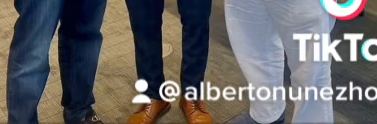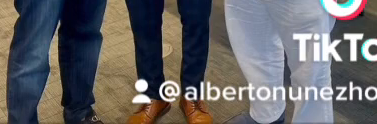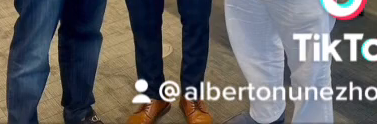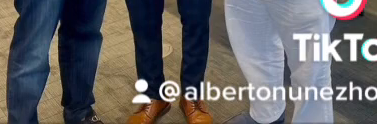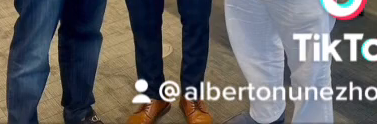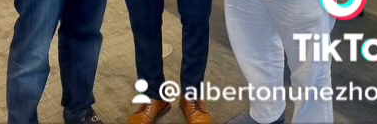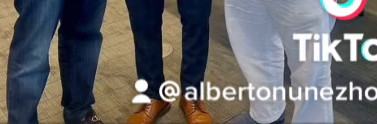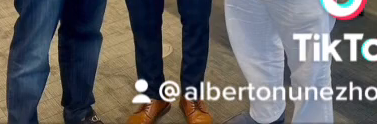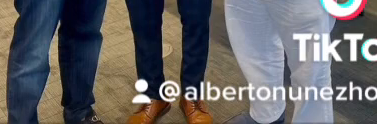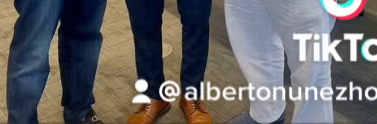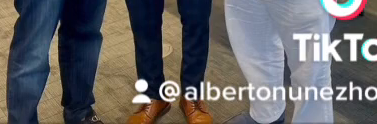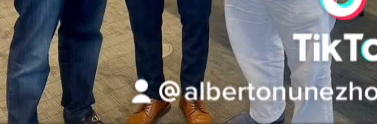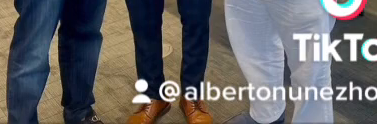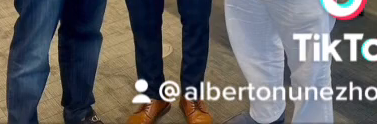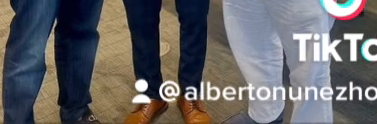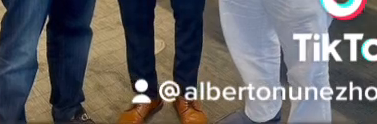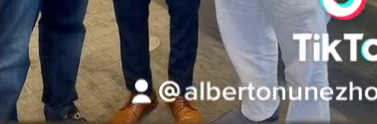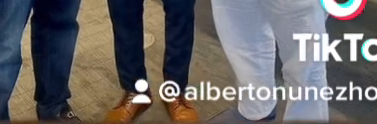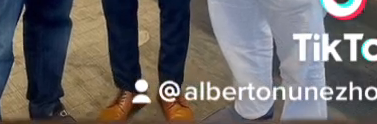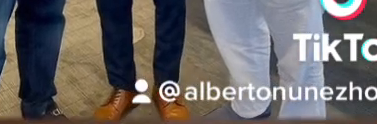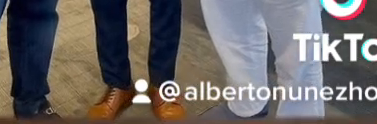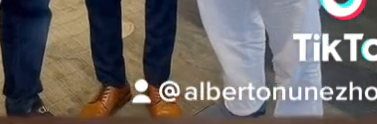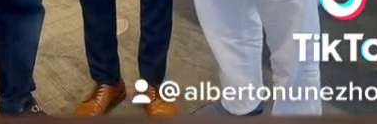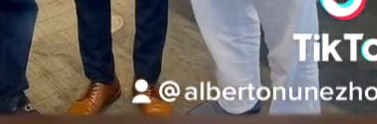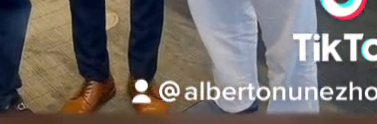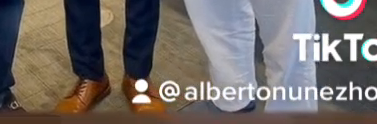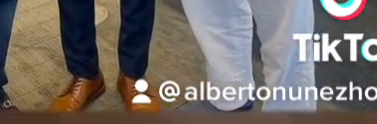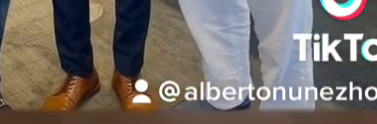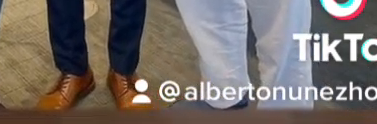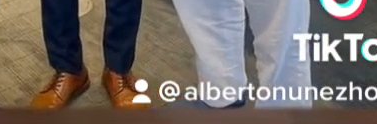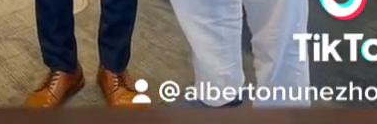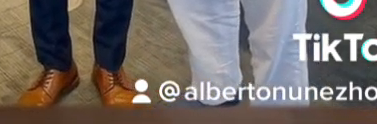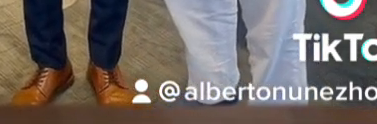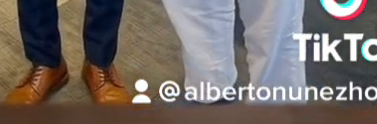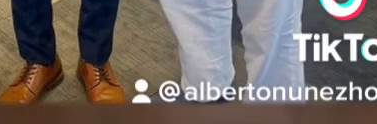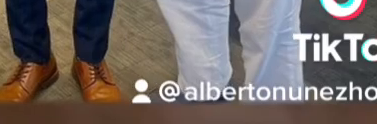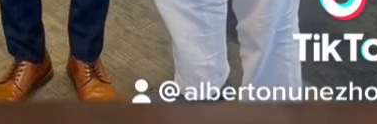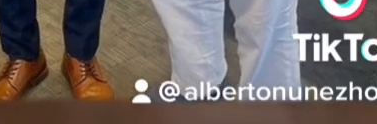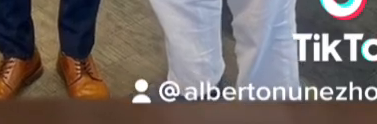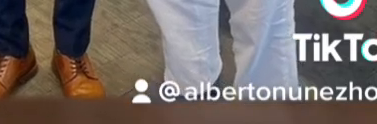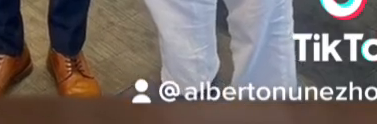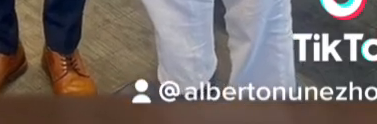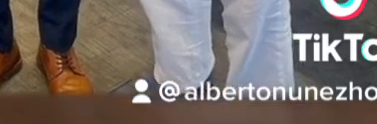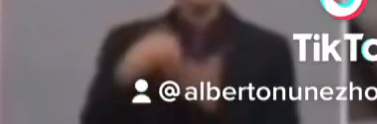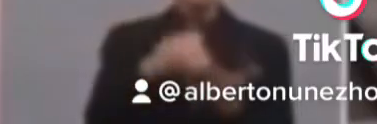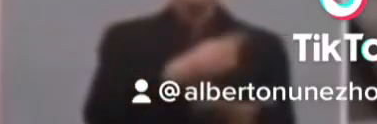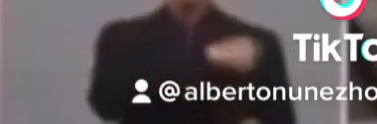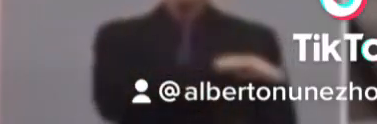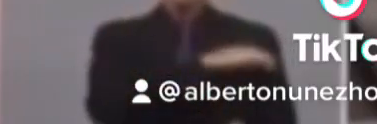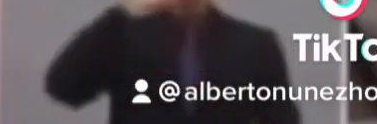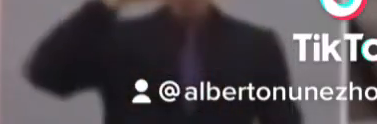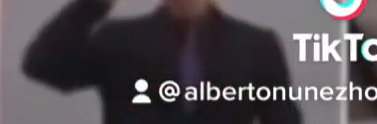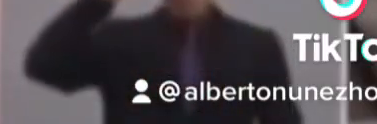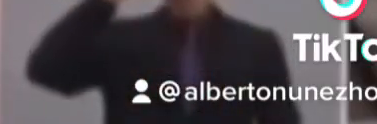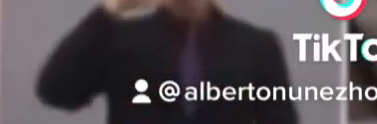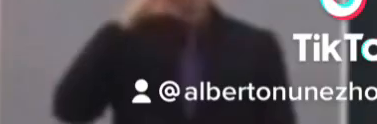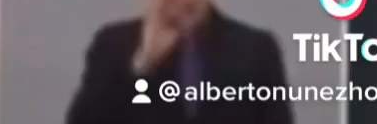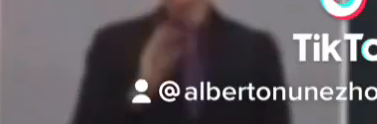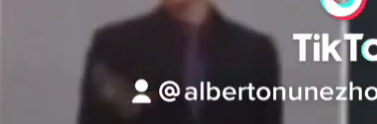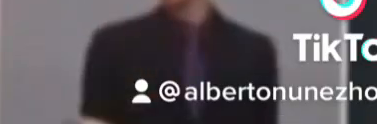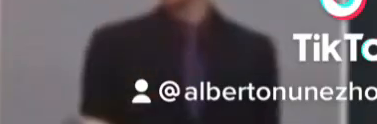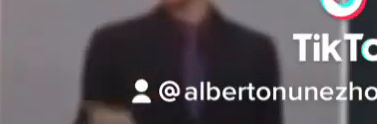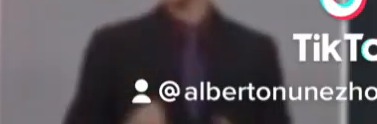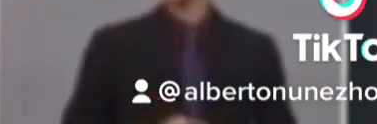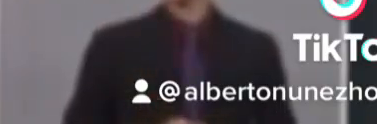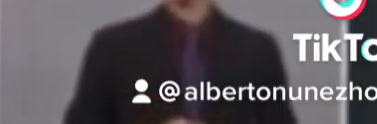que censuramos, está bien. Aquí todo el mundo censura. Aquí todo el mundo censura. Lo que pasa es que ¿dónde está la